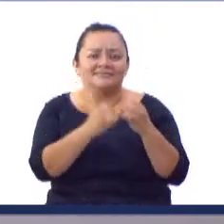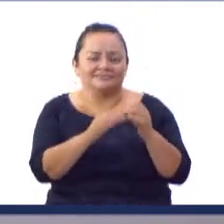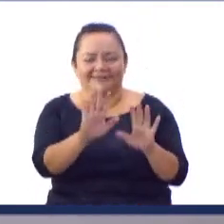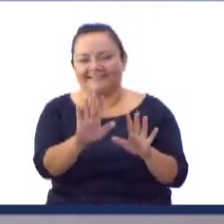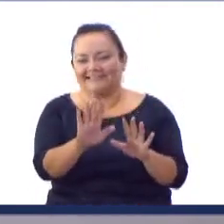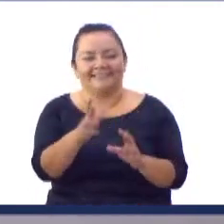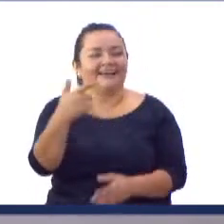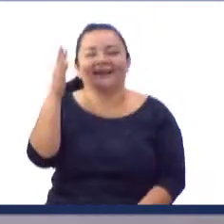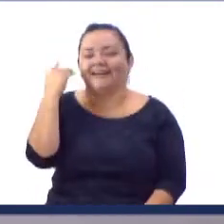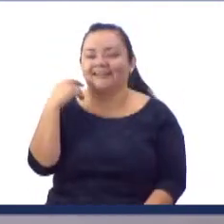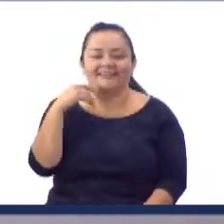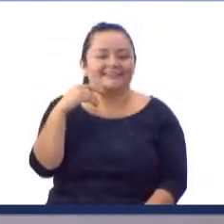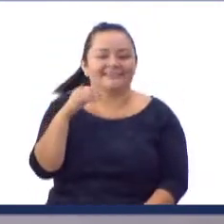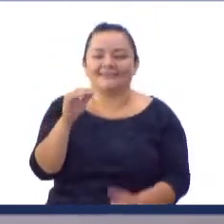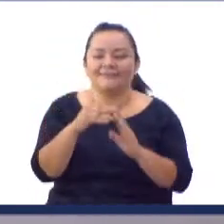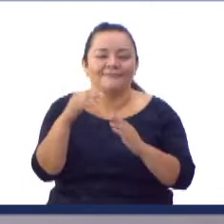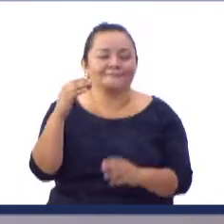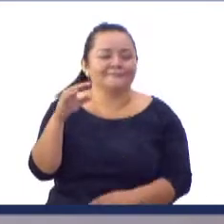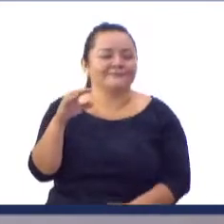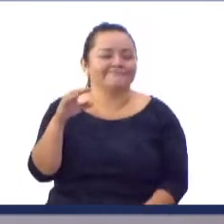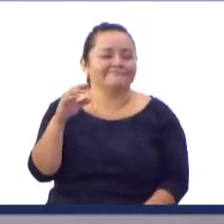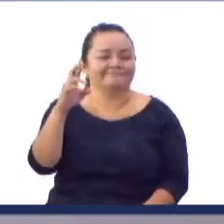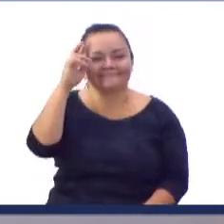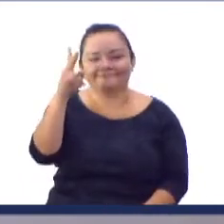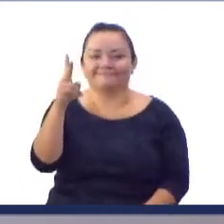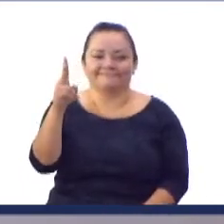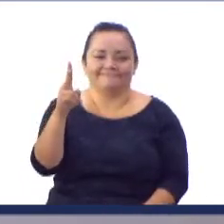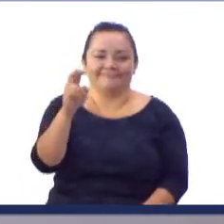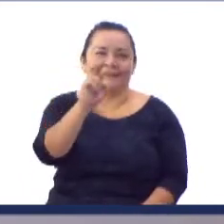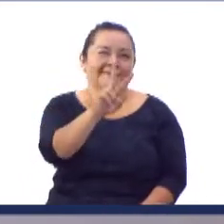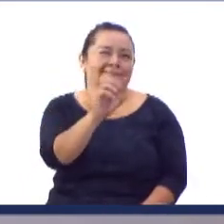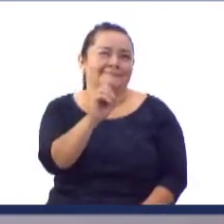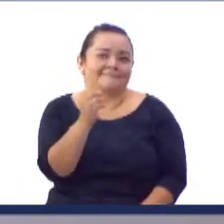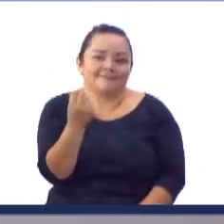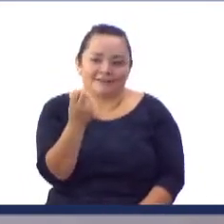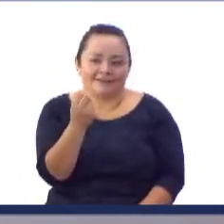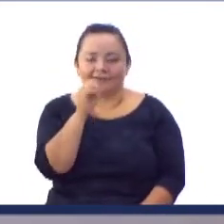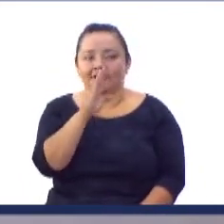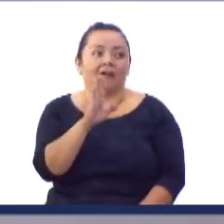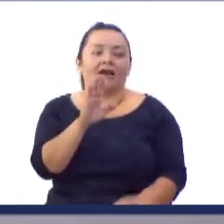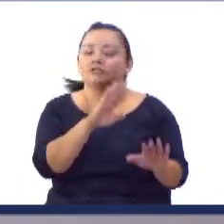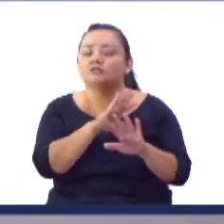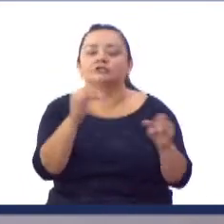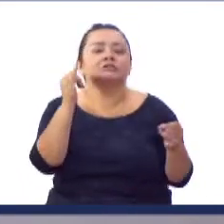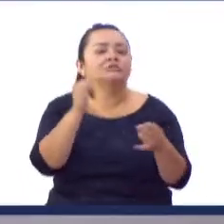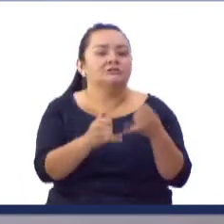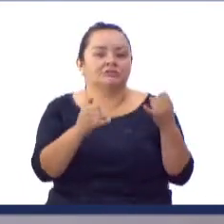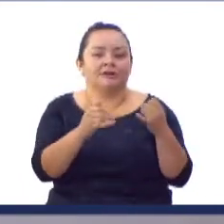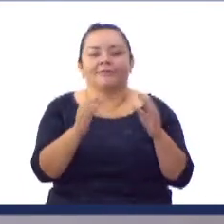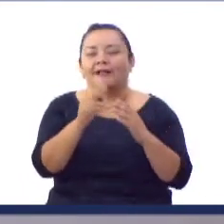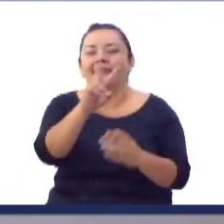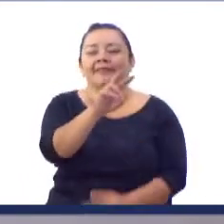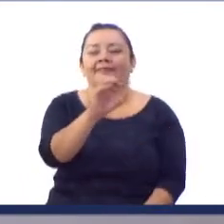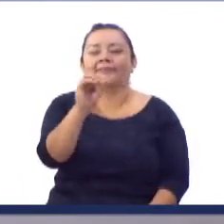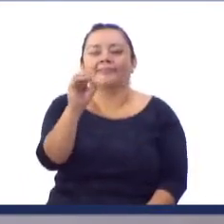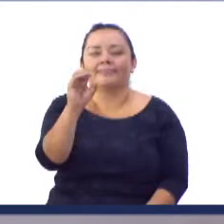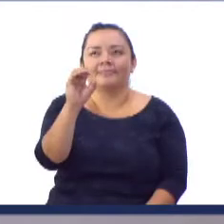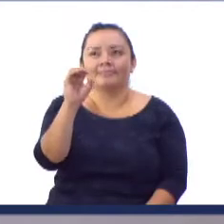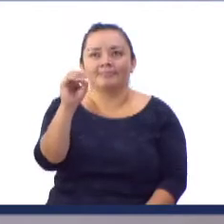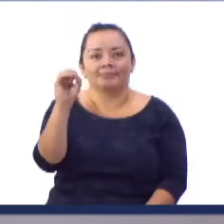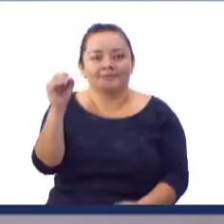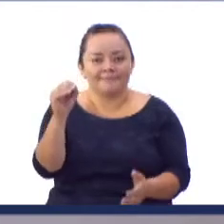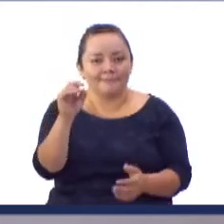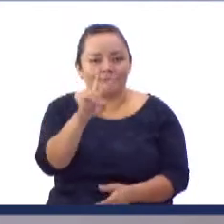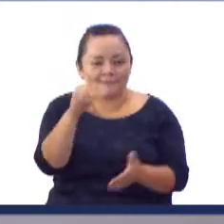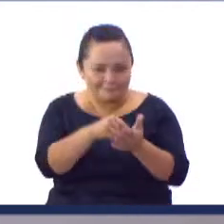2012 dijeron lo mismo y no en el 2000 dijeron lo mismo pues un montón de cuellos despidiéndose